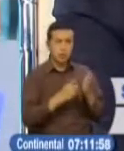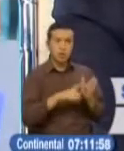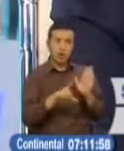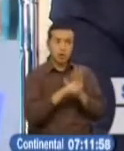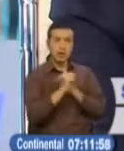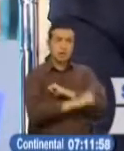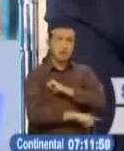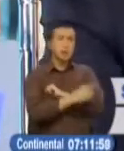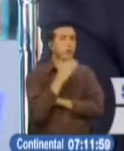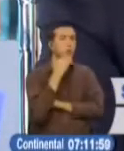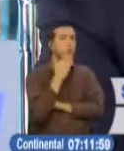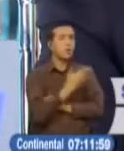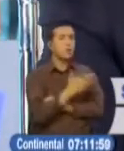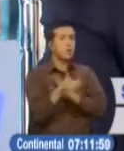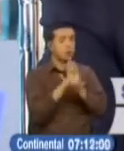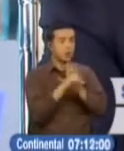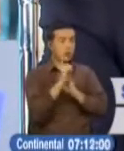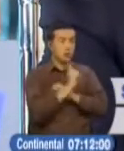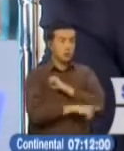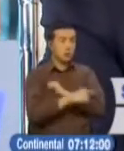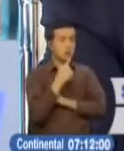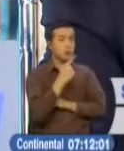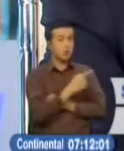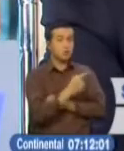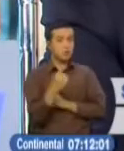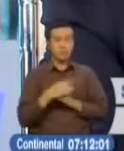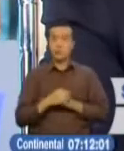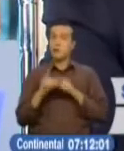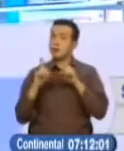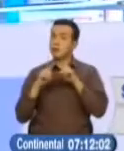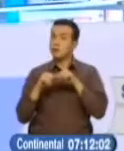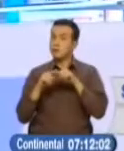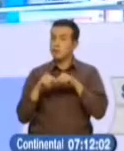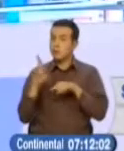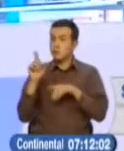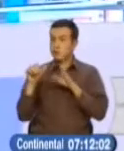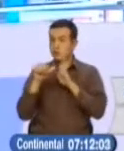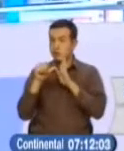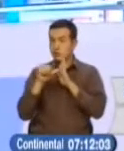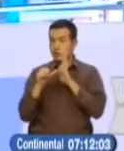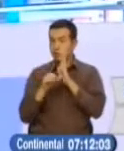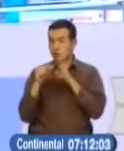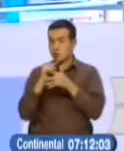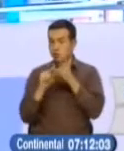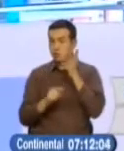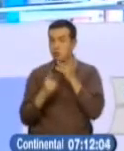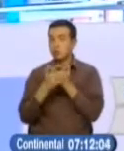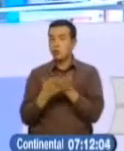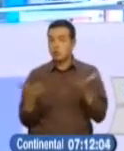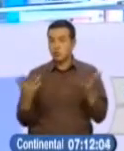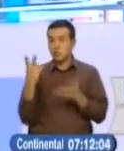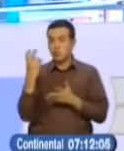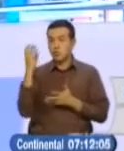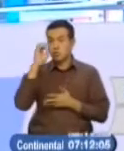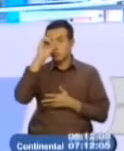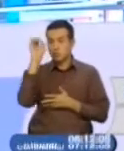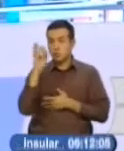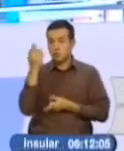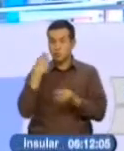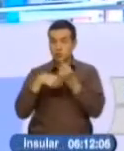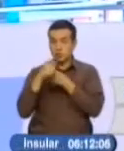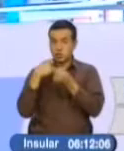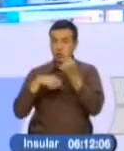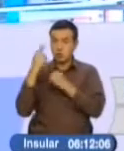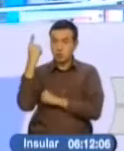establecer de acuerdo a ese rigor de la ley que tú estás mencionando? Dependiendo cuál es el artículo que estén violando, esto puede llegar hasta el 12% de las ventas